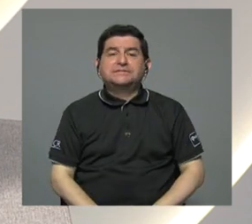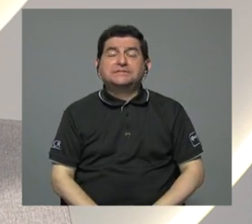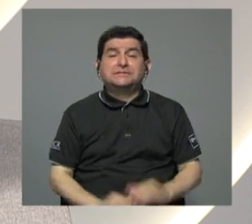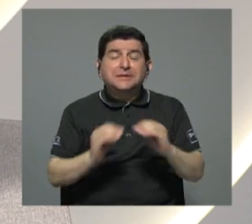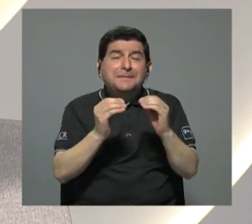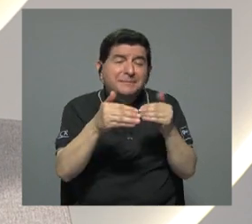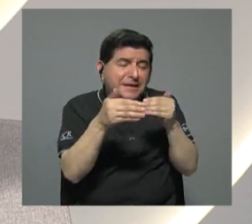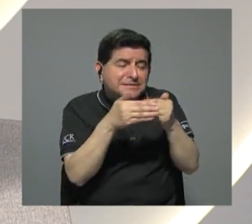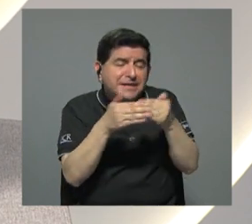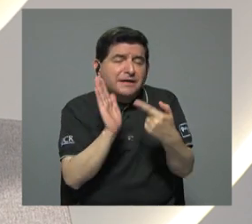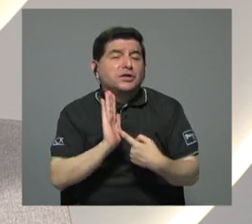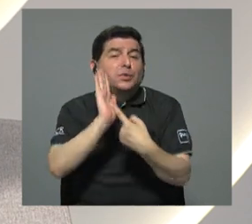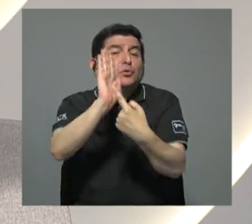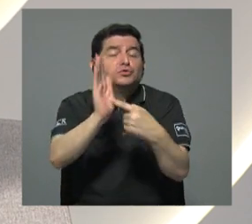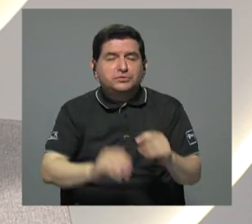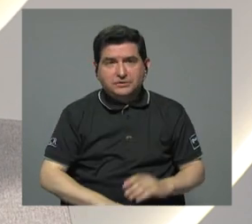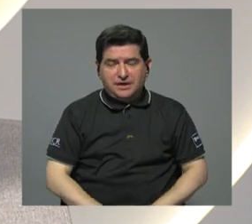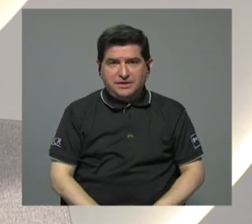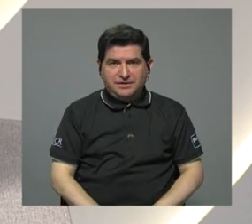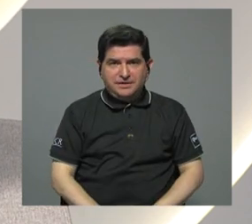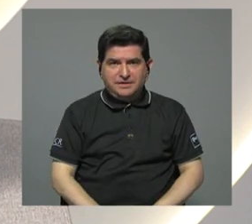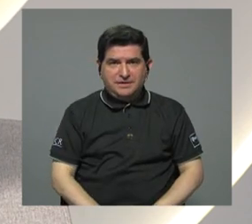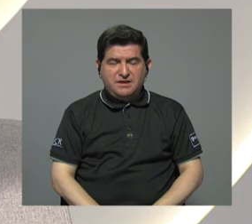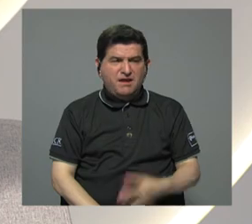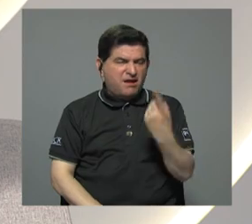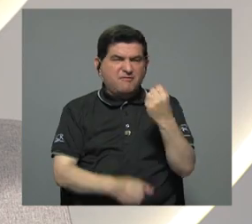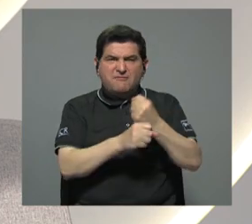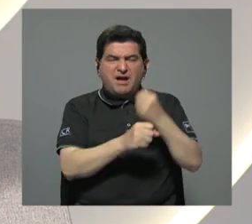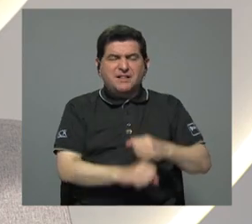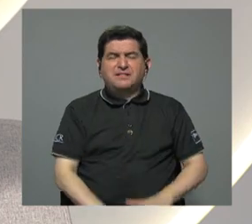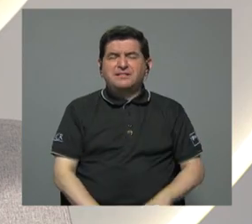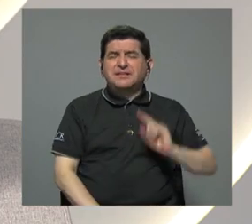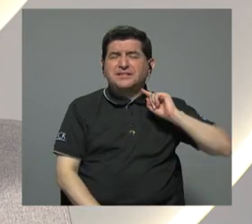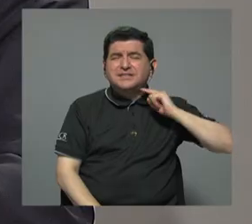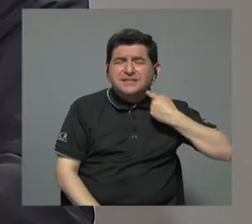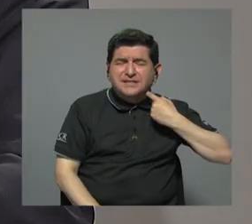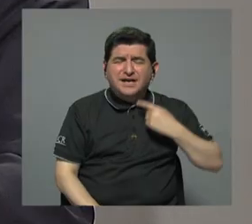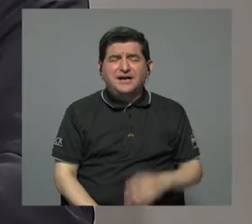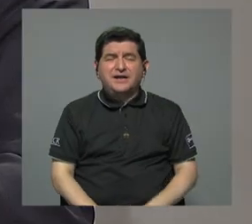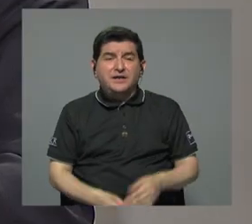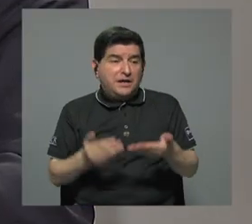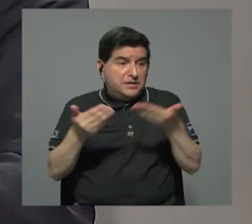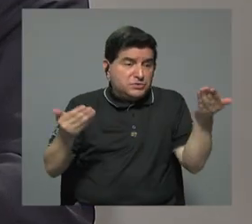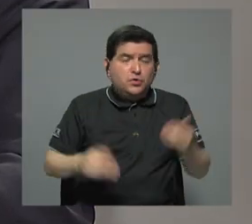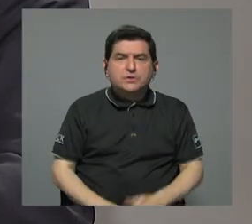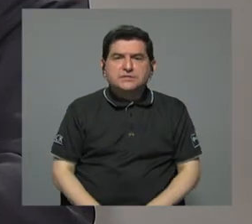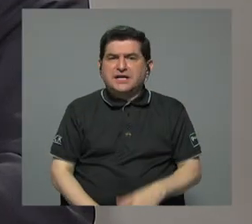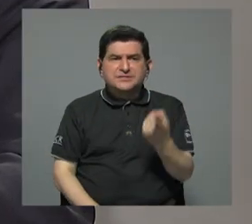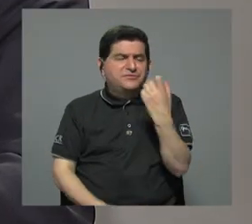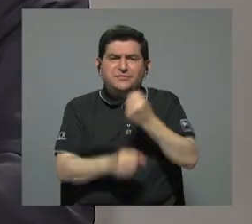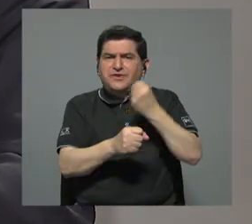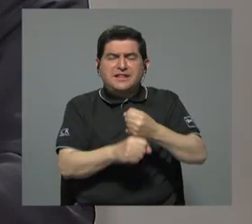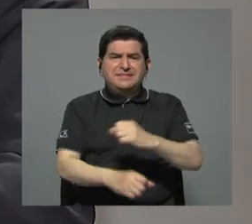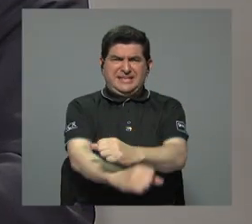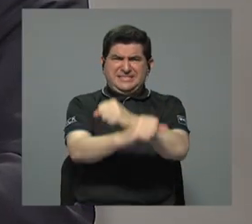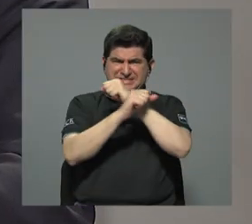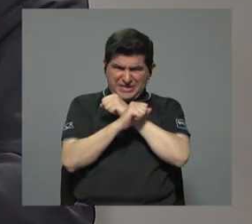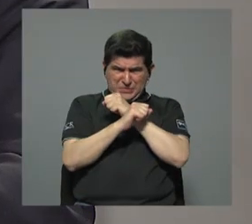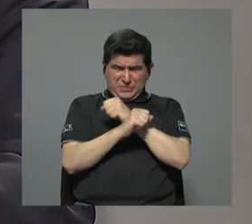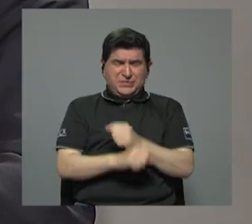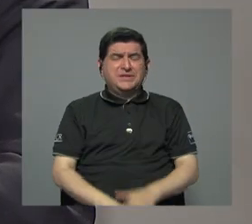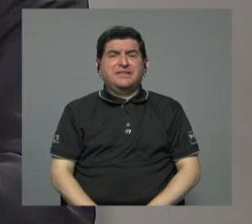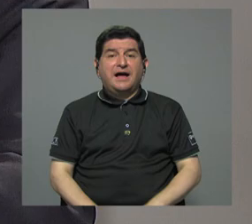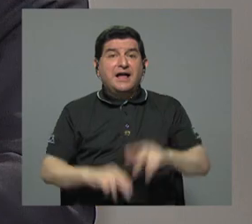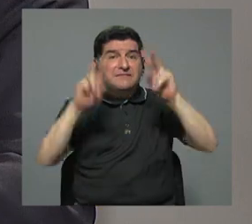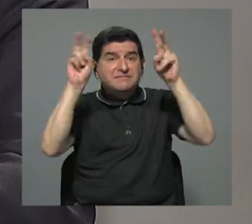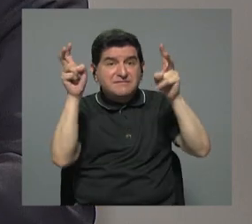más reciente revelaba que entre el desempleo el costo la vida la educación la salud y la seguridad esto sería más bien los temas